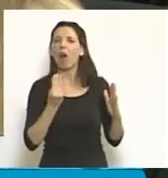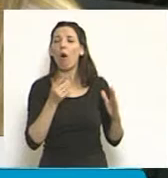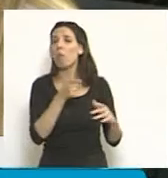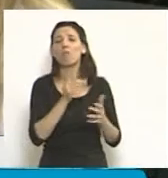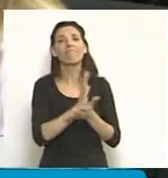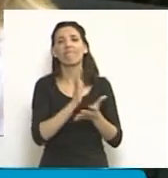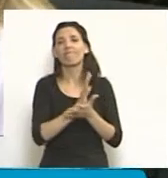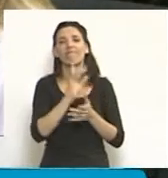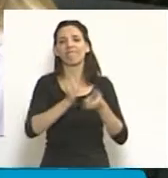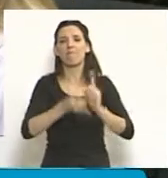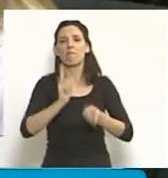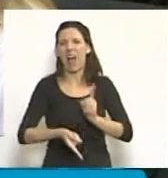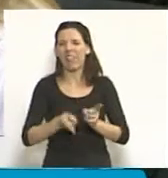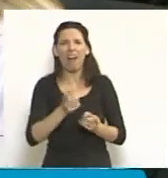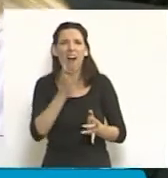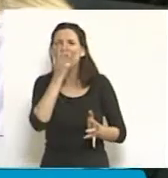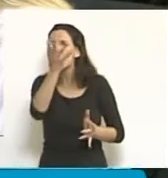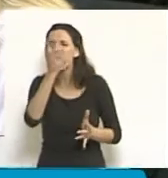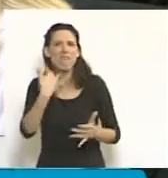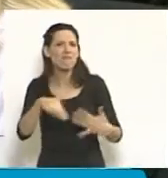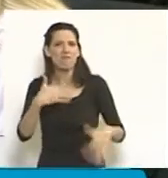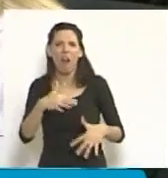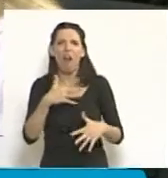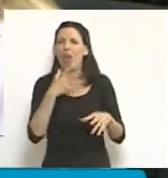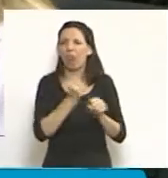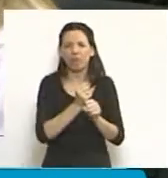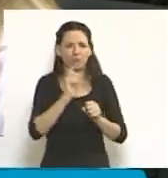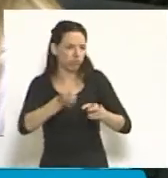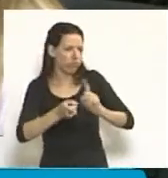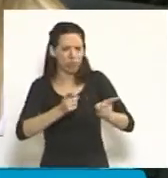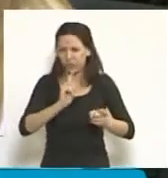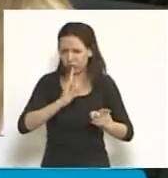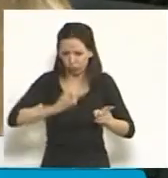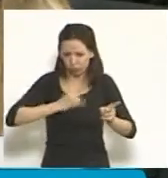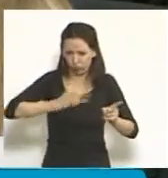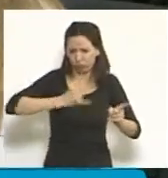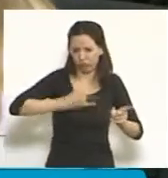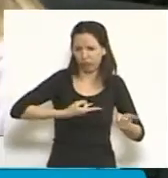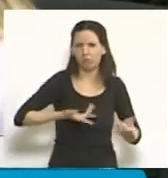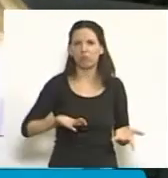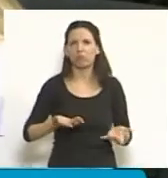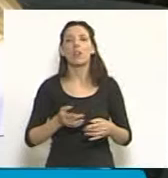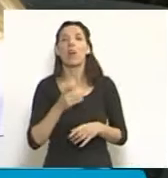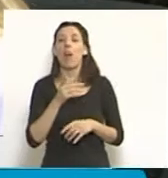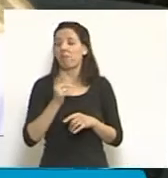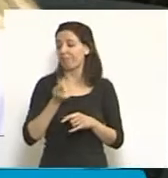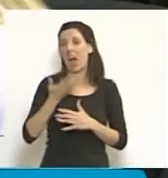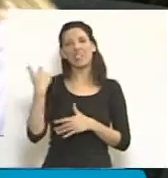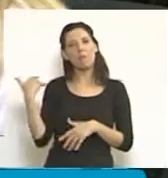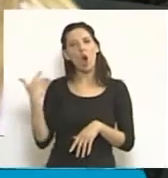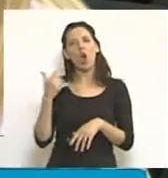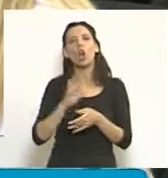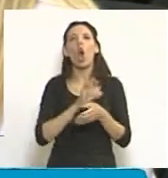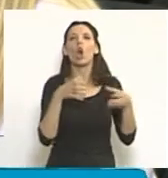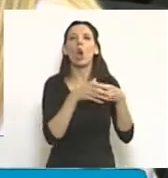arbitrariedad y extralimitación en el ejercicio de sus funciones. Recuerdo que hace muy pocos días la Comisión de